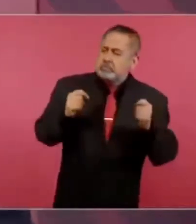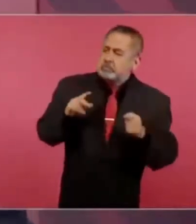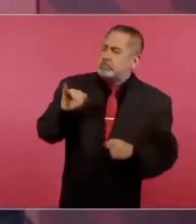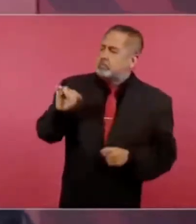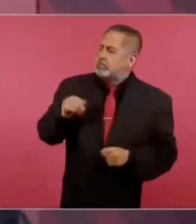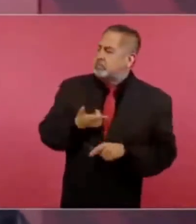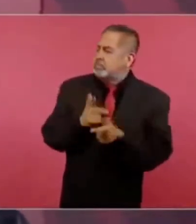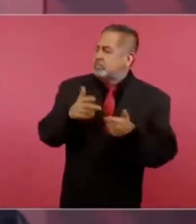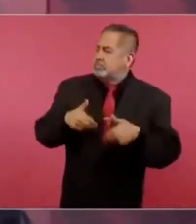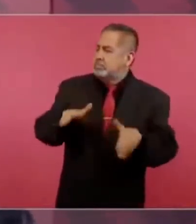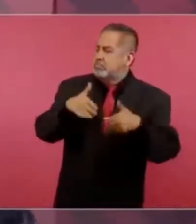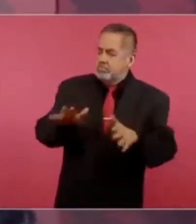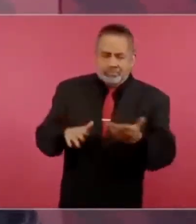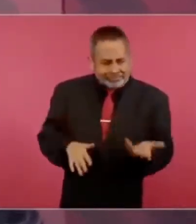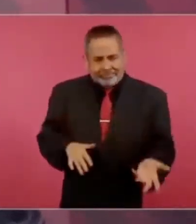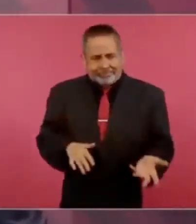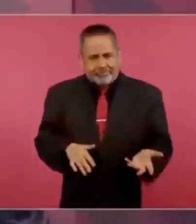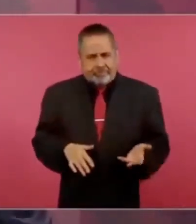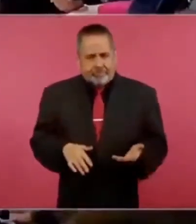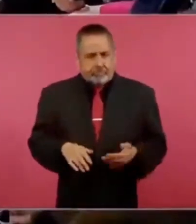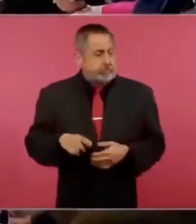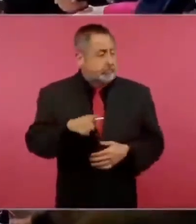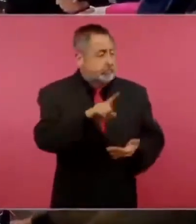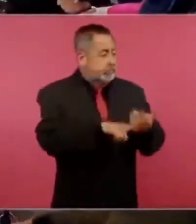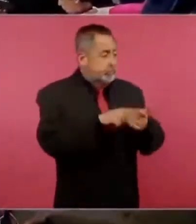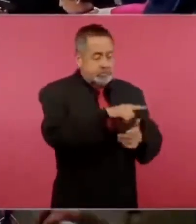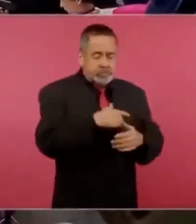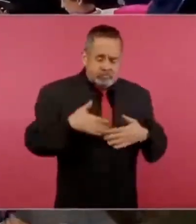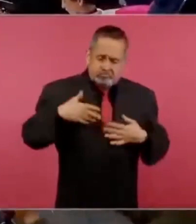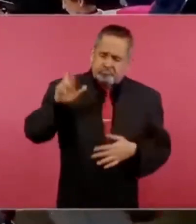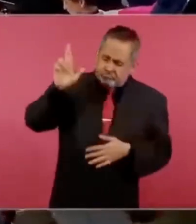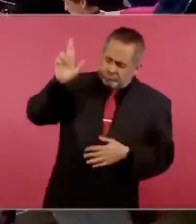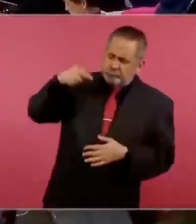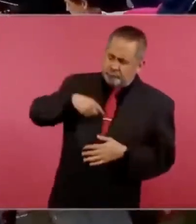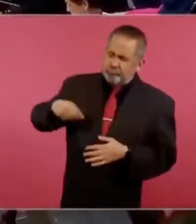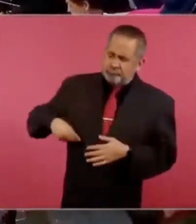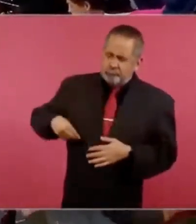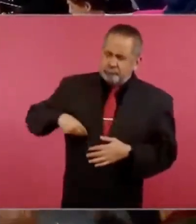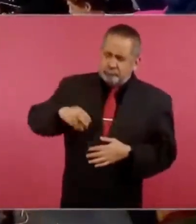a delincuentes confesos.